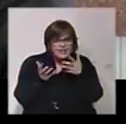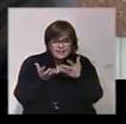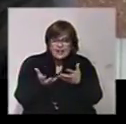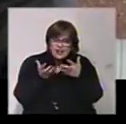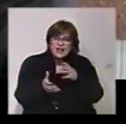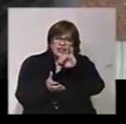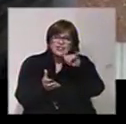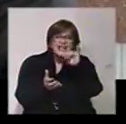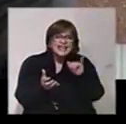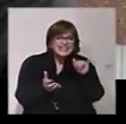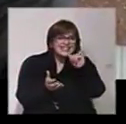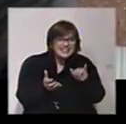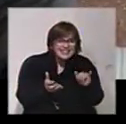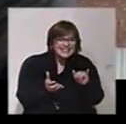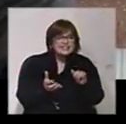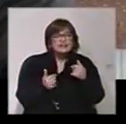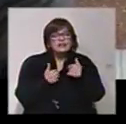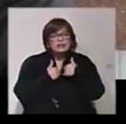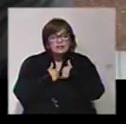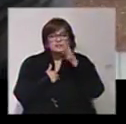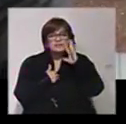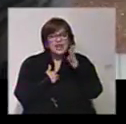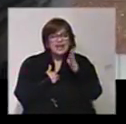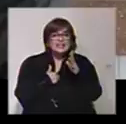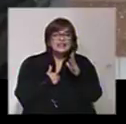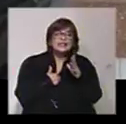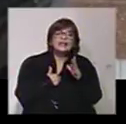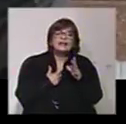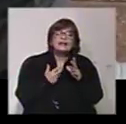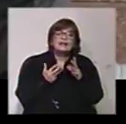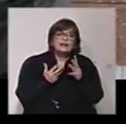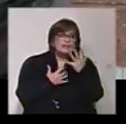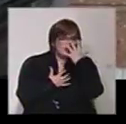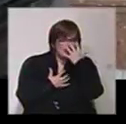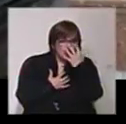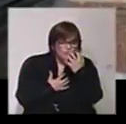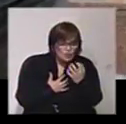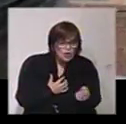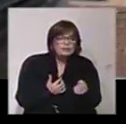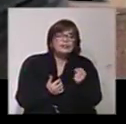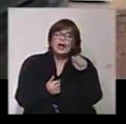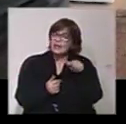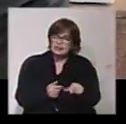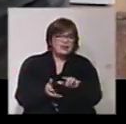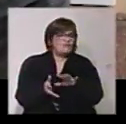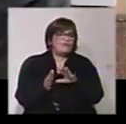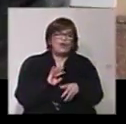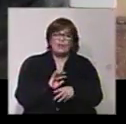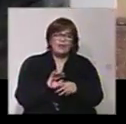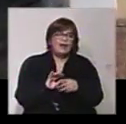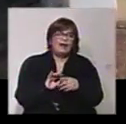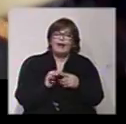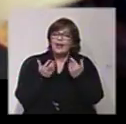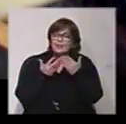quiero tocar jazz. Me parece que me fue llevando, y es una de las formas de llegar al jazz, que es